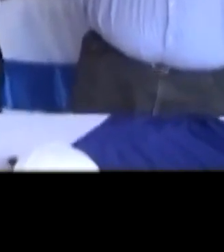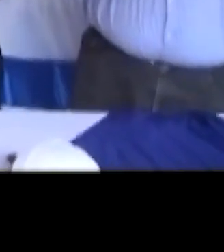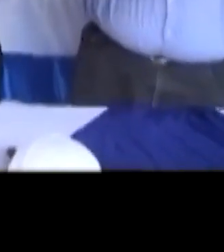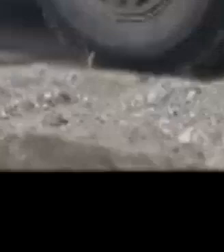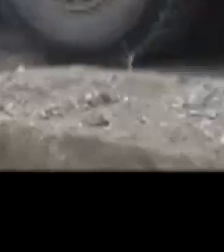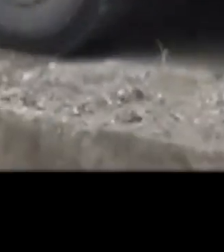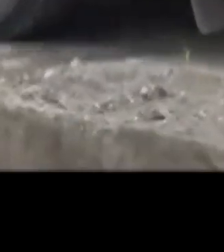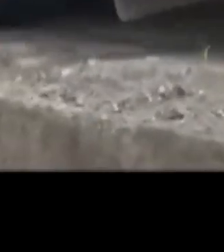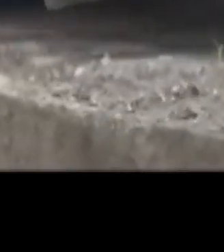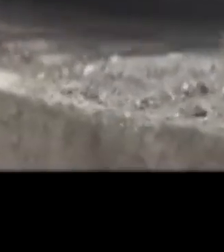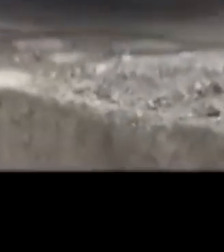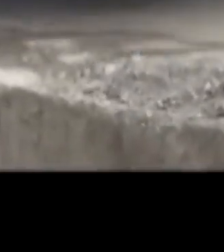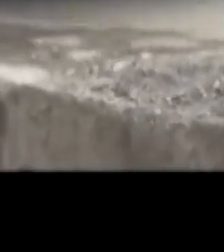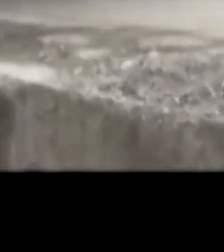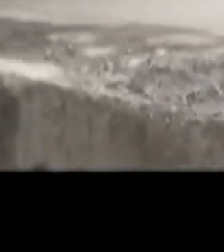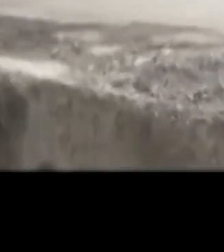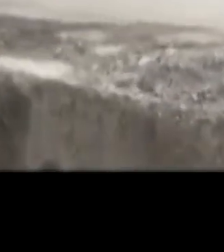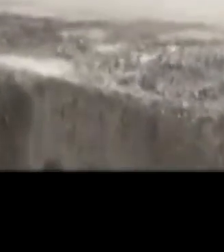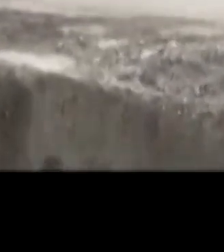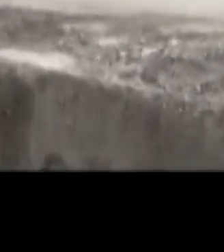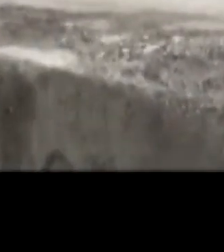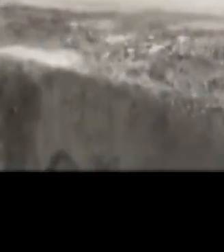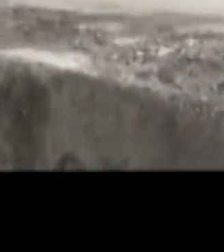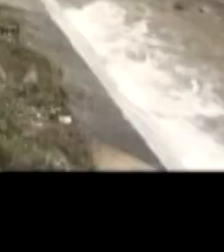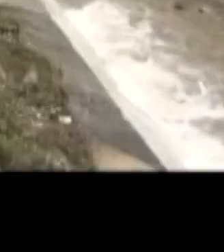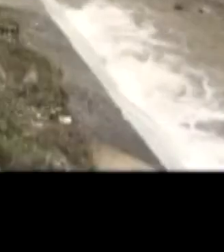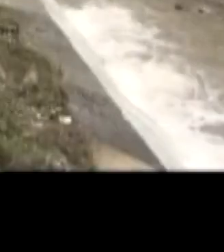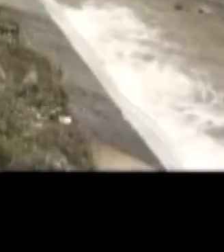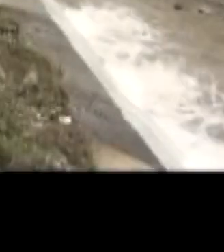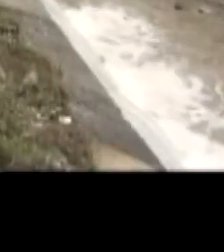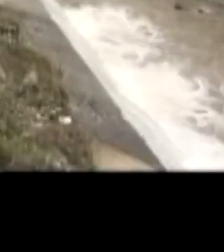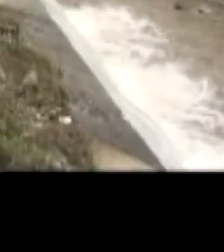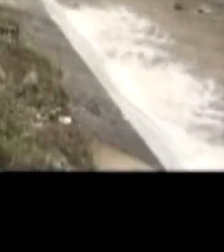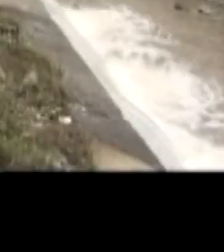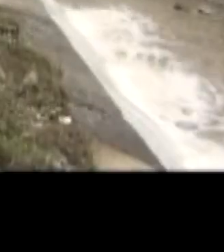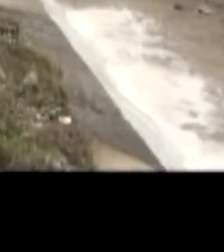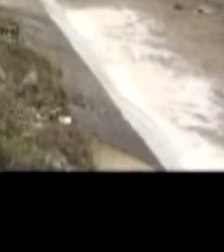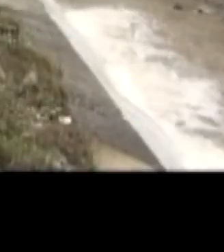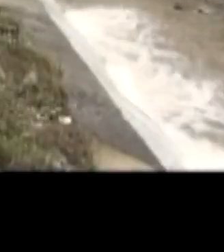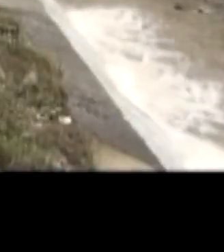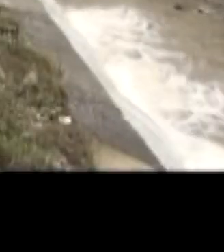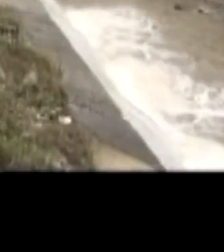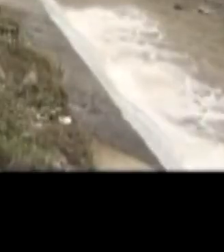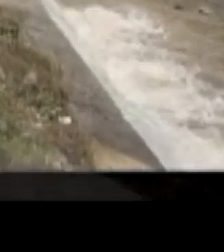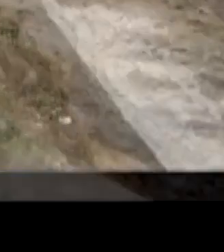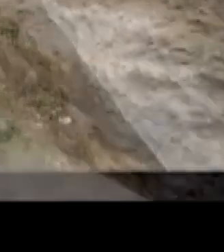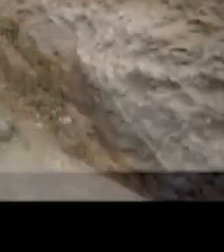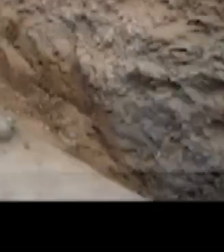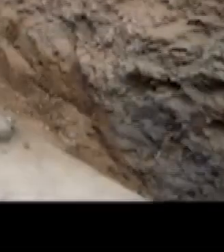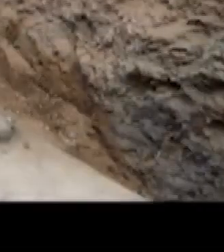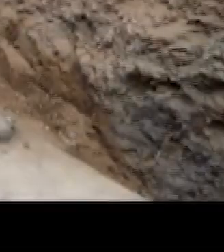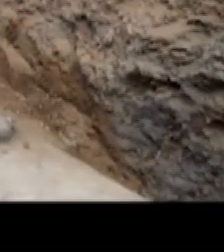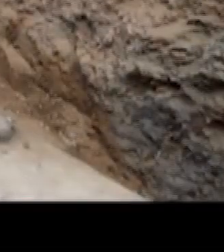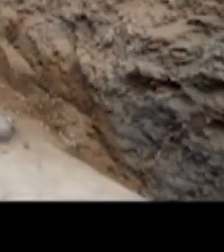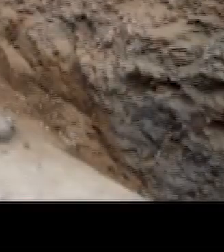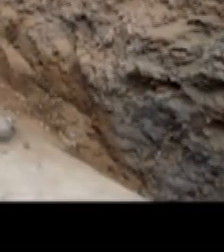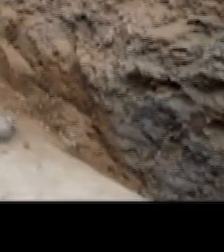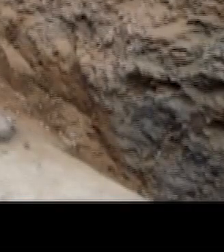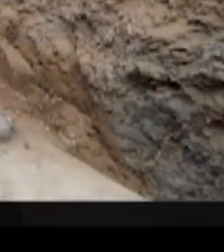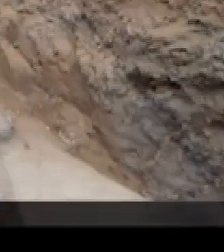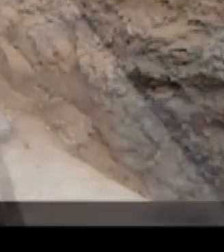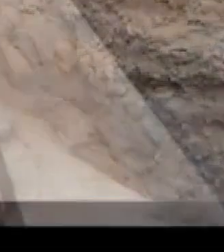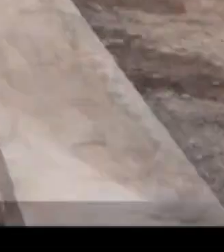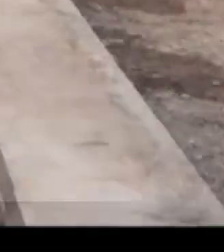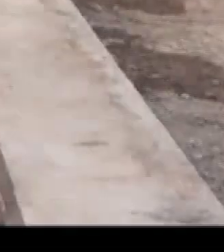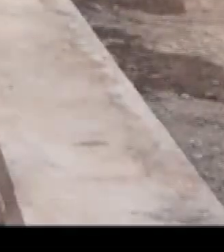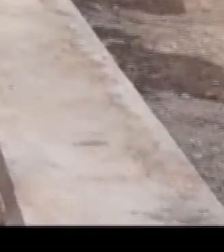Ahí las condiciones eran dificilísimas para comunicarse en invierno y todas esas realidades